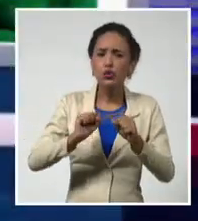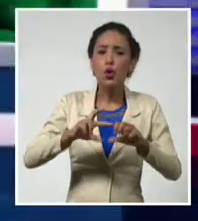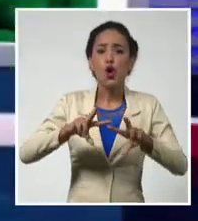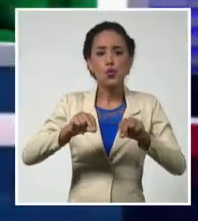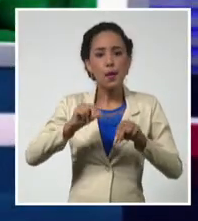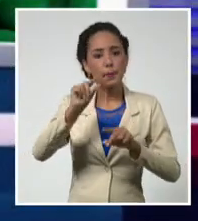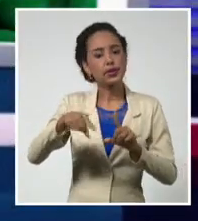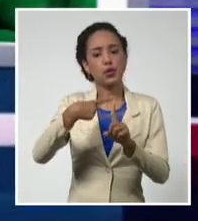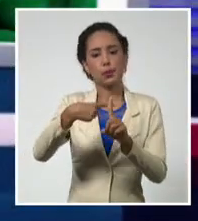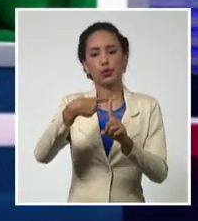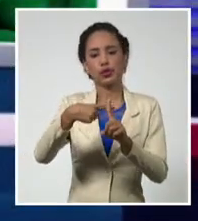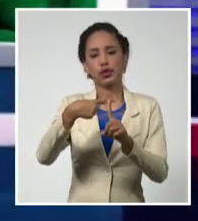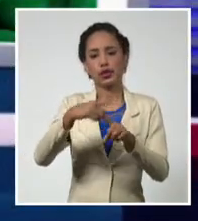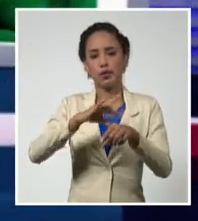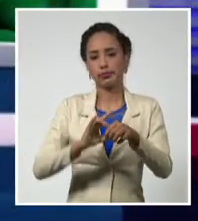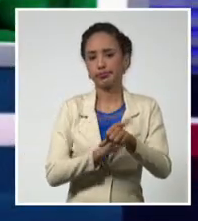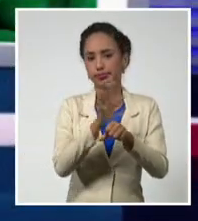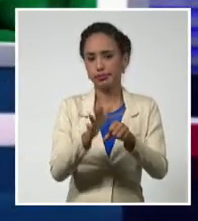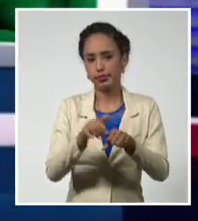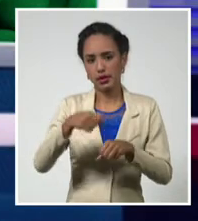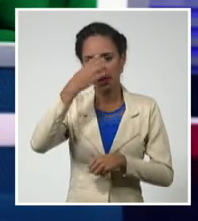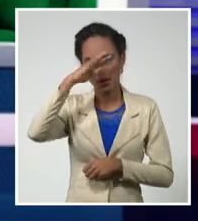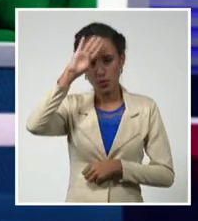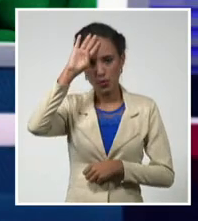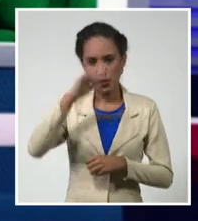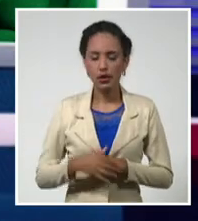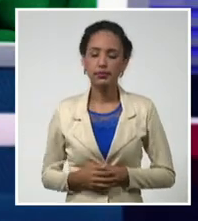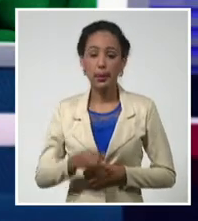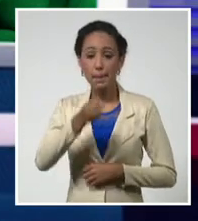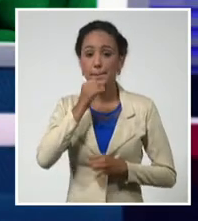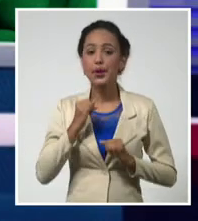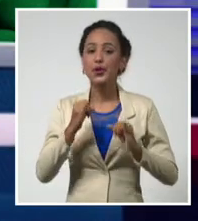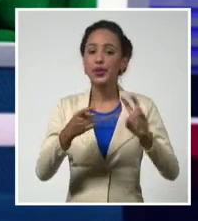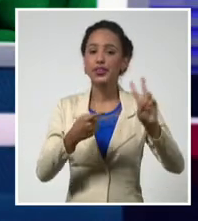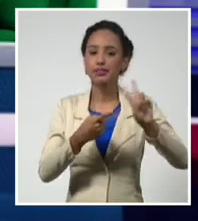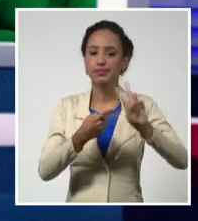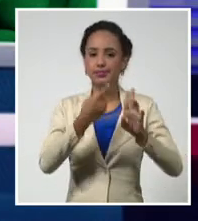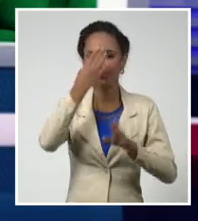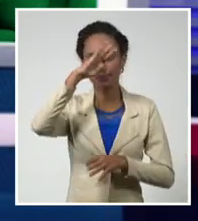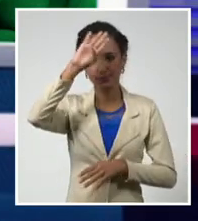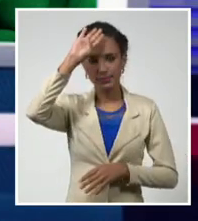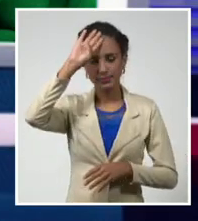casos de COVID-19 en el país. Wendy Rodríguez Contino, Sistema Informativo de la Televisión.